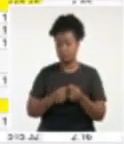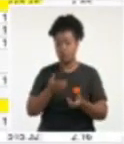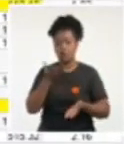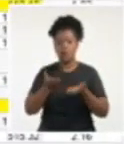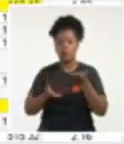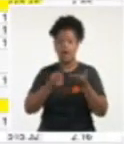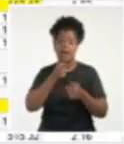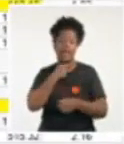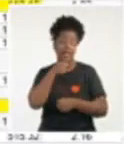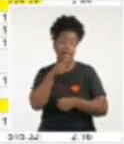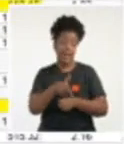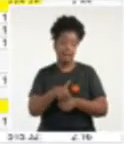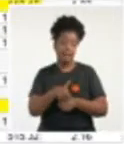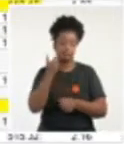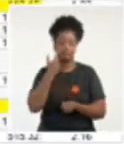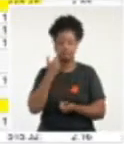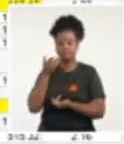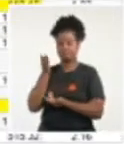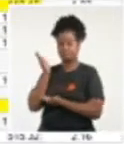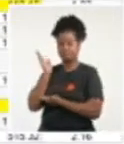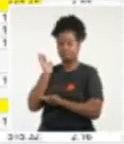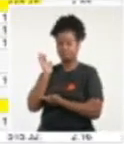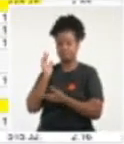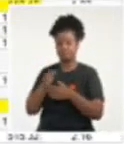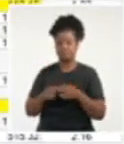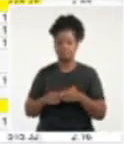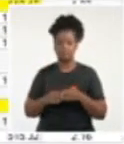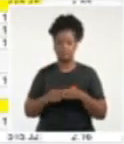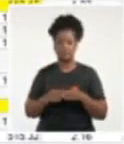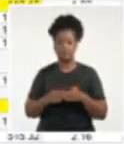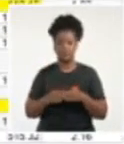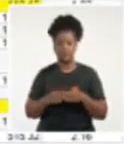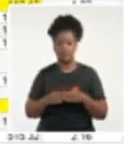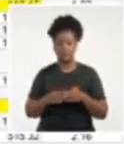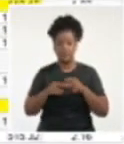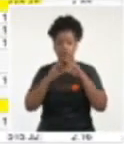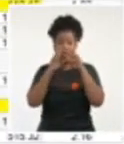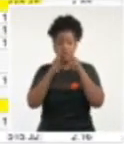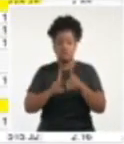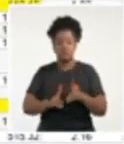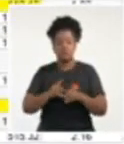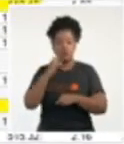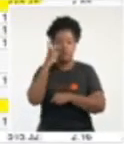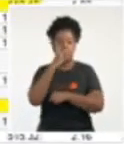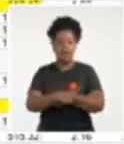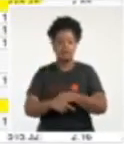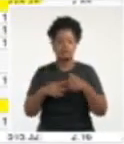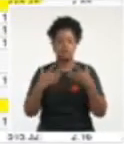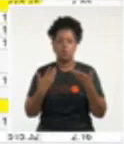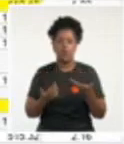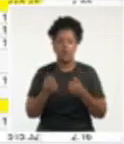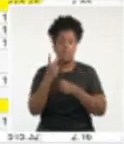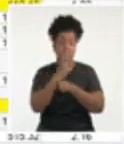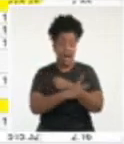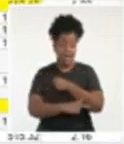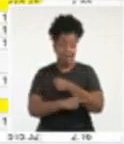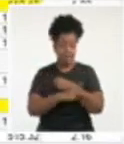aquí hemos tenido en una tabla números de casos por países. Miren de qué países estamos